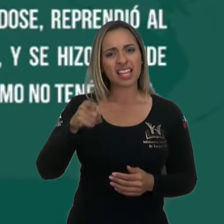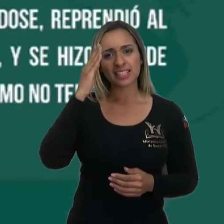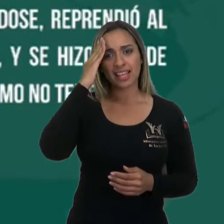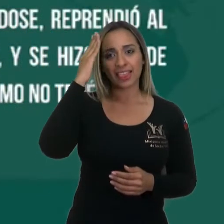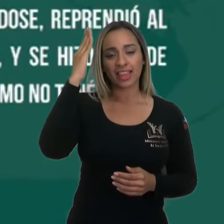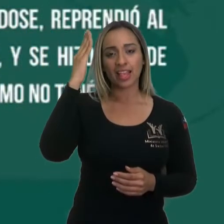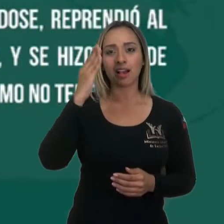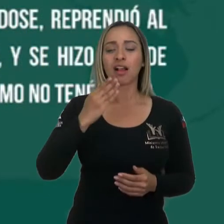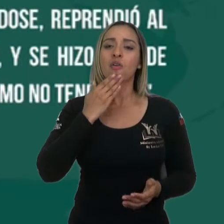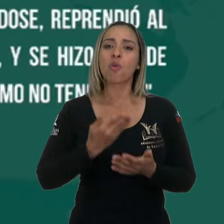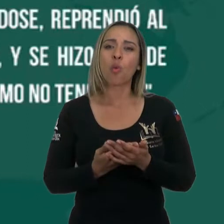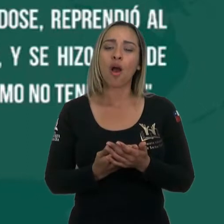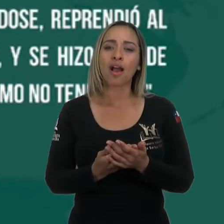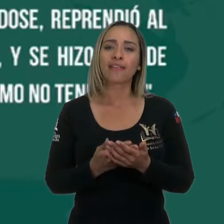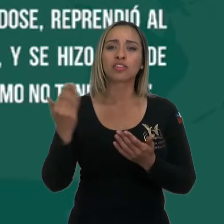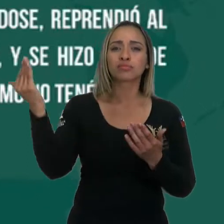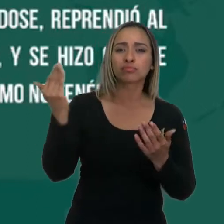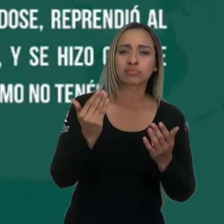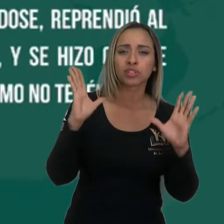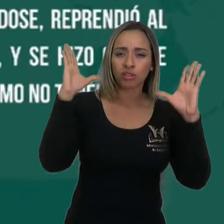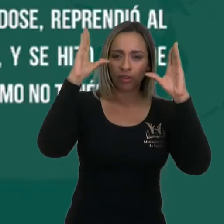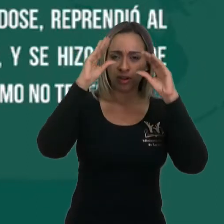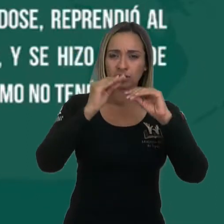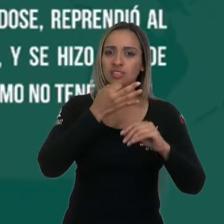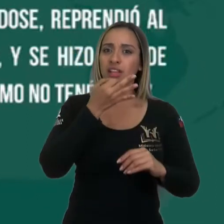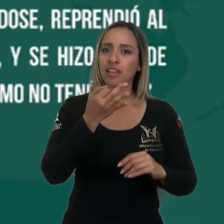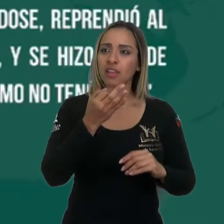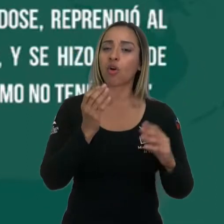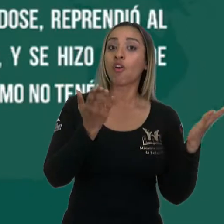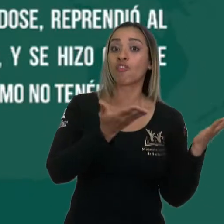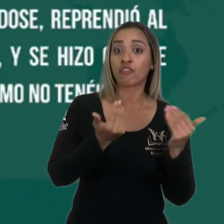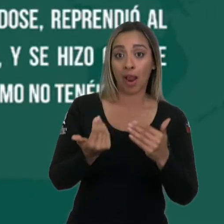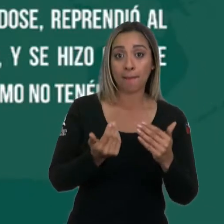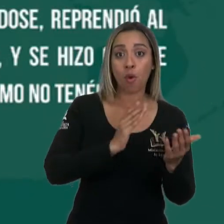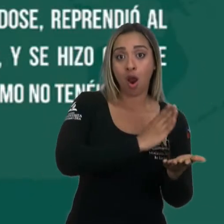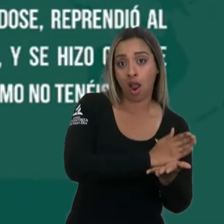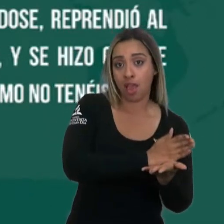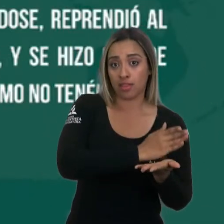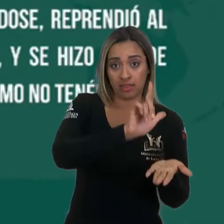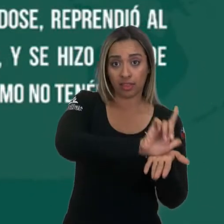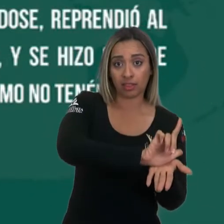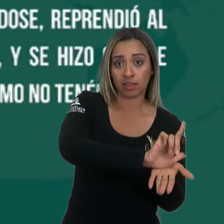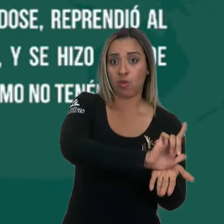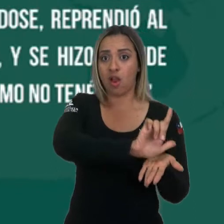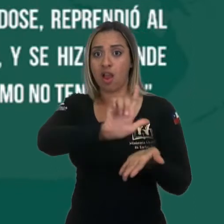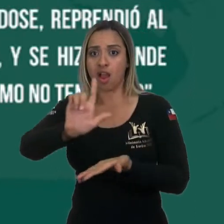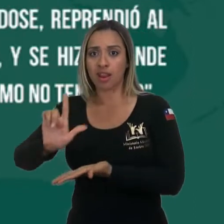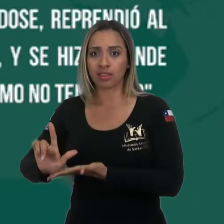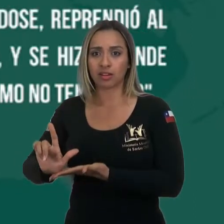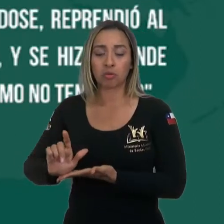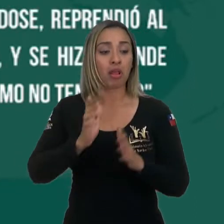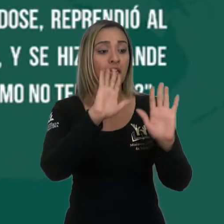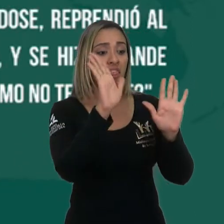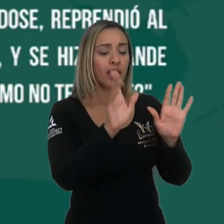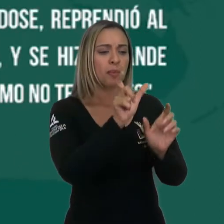Aquel día cuando llegó la noche les dijo, pasemos al otro lado y despidiendo a la